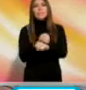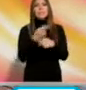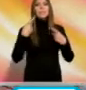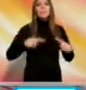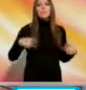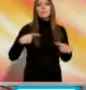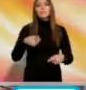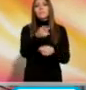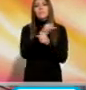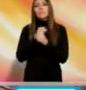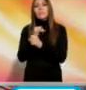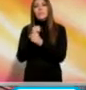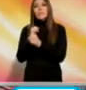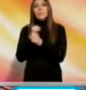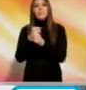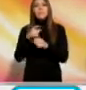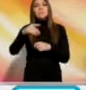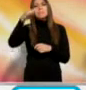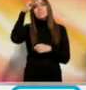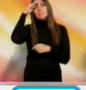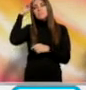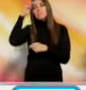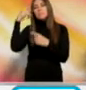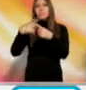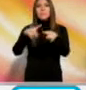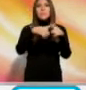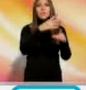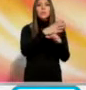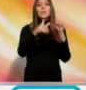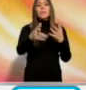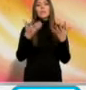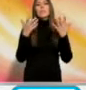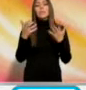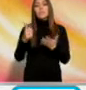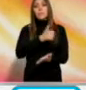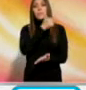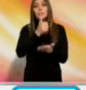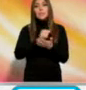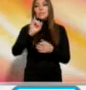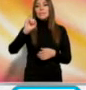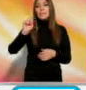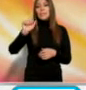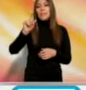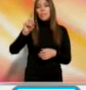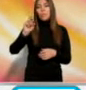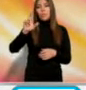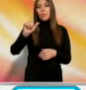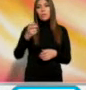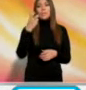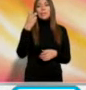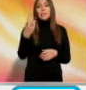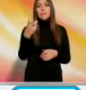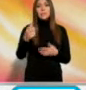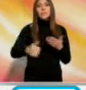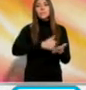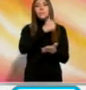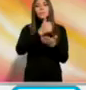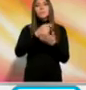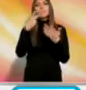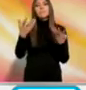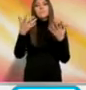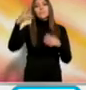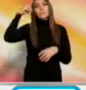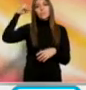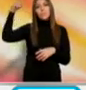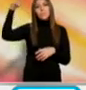apostadores. Pensaba en todas estas cosas cuando deseaba una ciudad. Isadora es, pues, la ciudad de sus